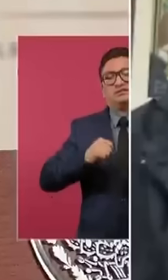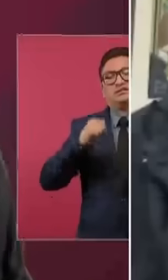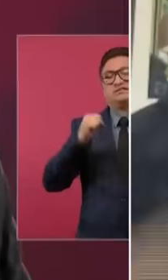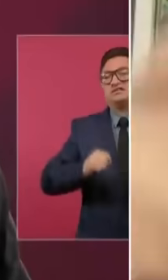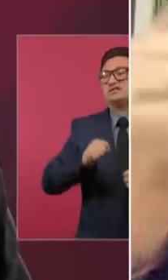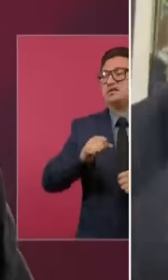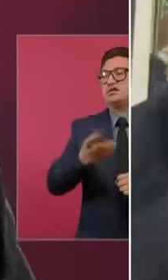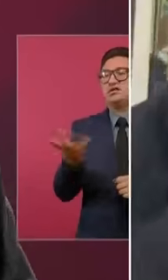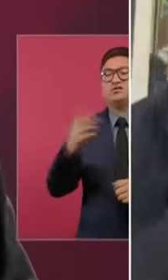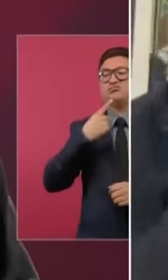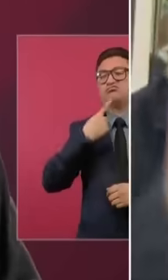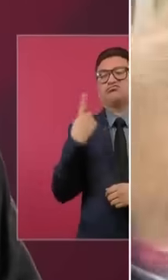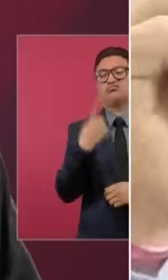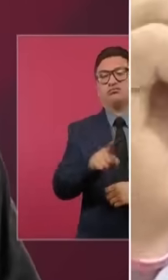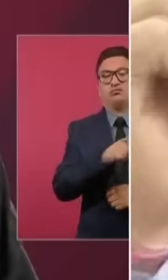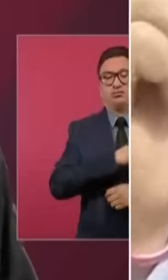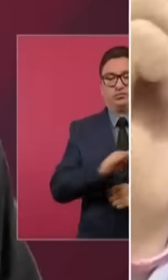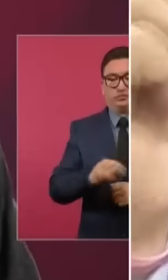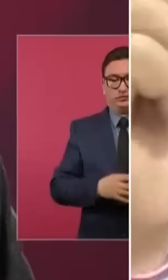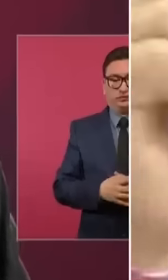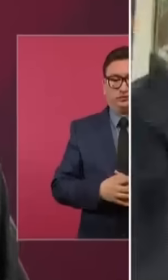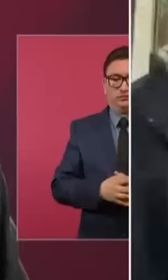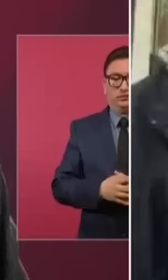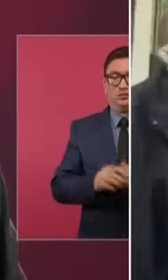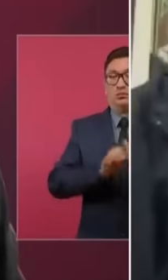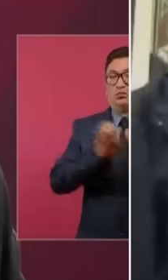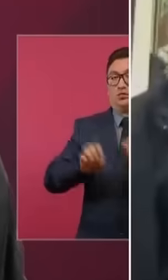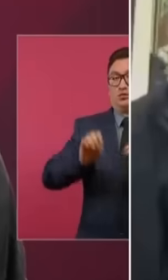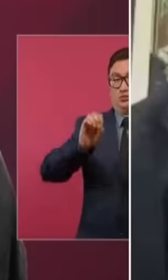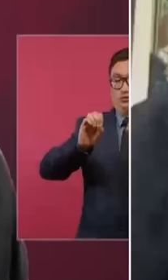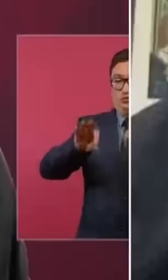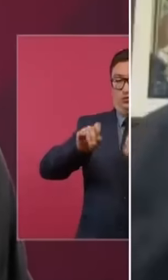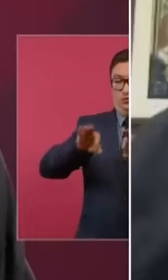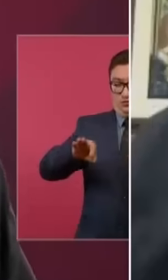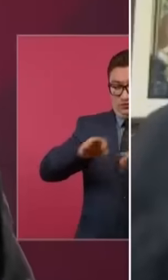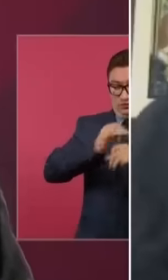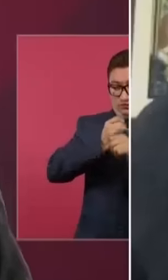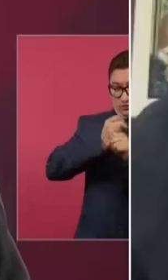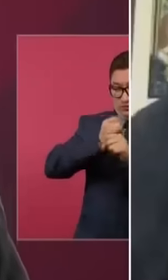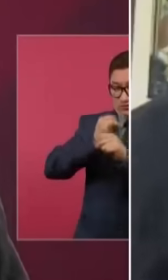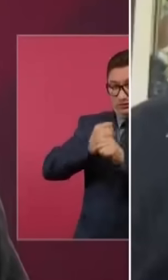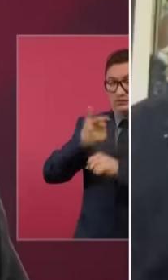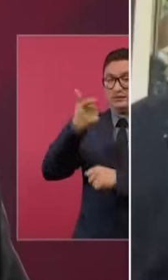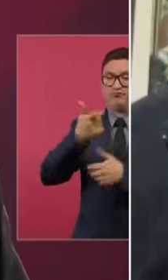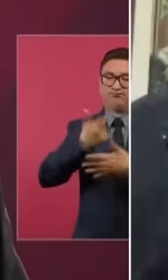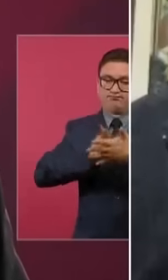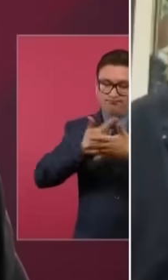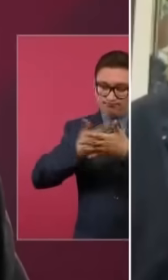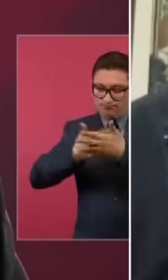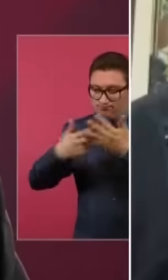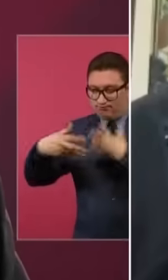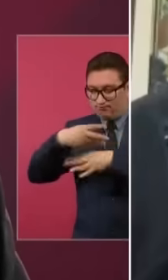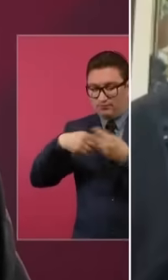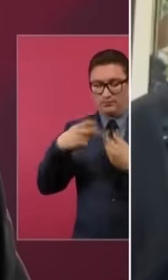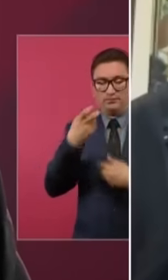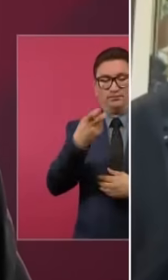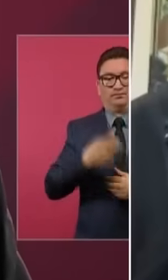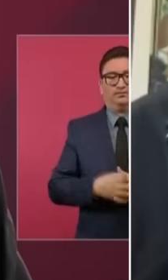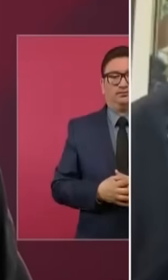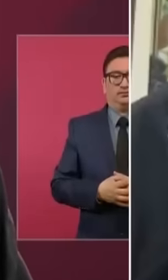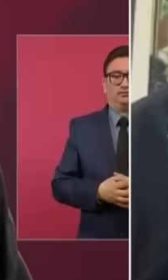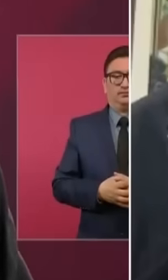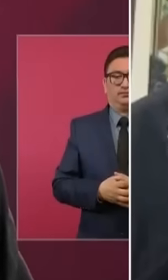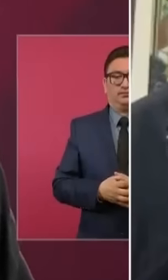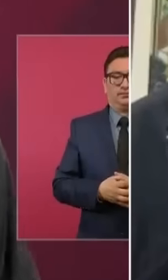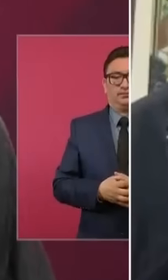Me encantaría ver que toda esa violencia verbal la dirigiera a quienes nos atacan y nos amenazan como país, como es